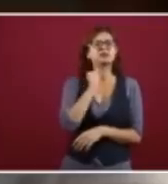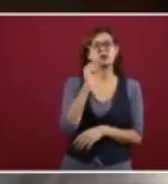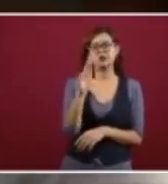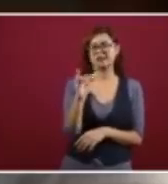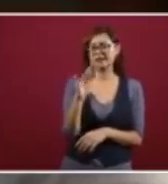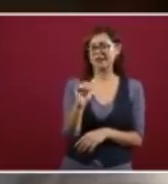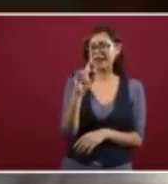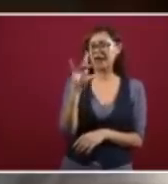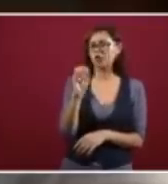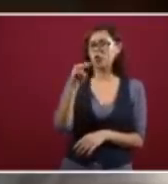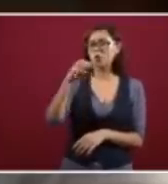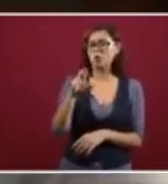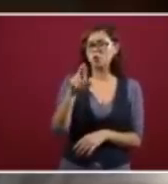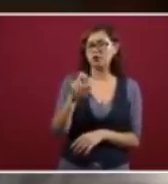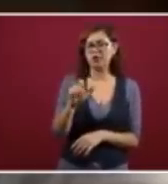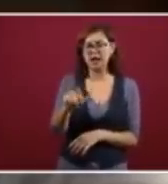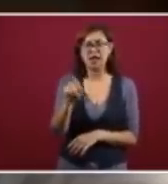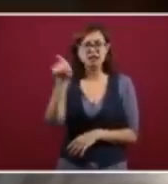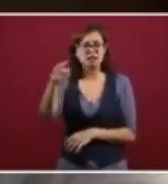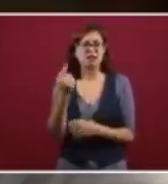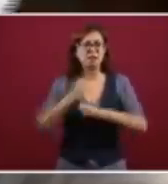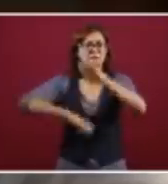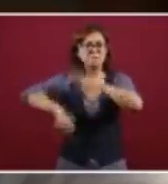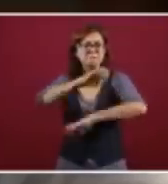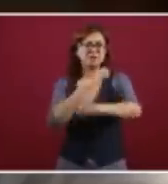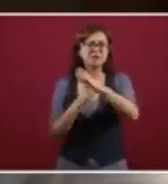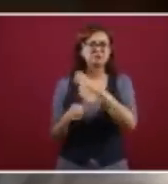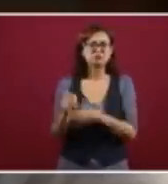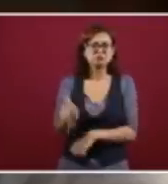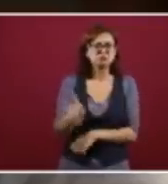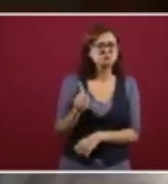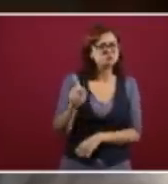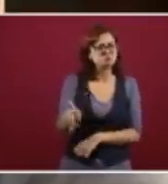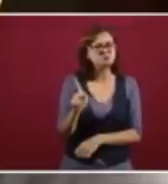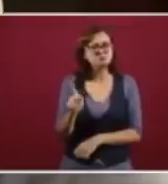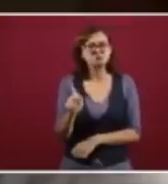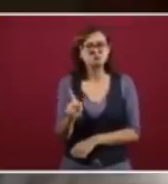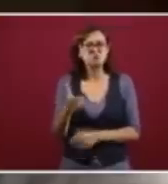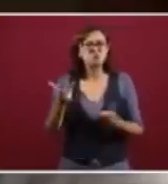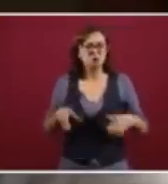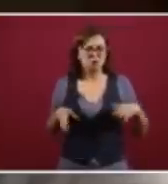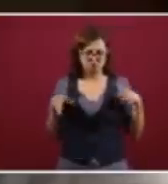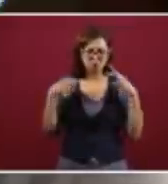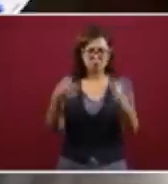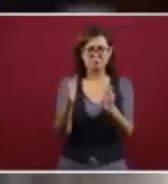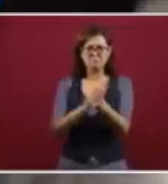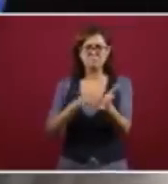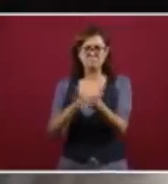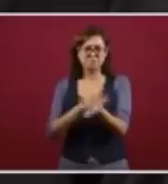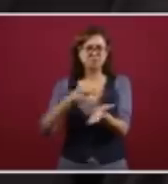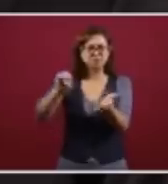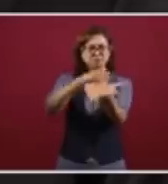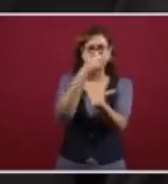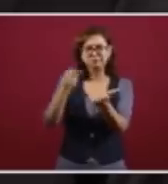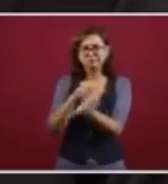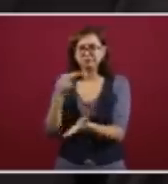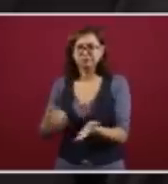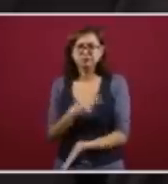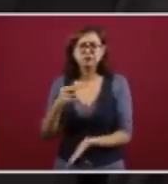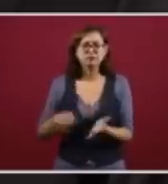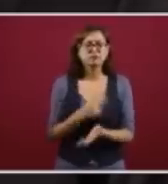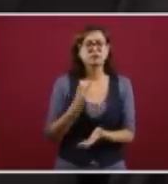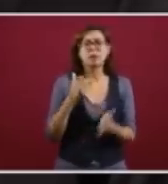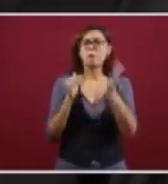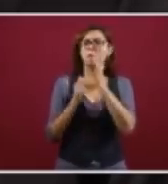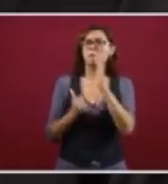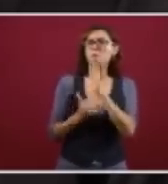muchas empresas que han nacido fantasmas, solamente nacen, hacen muchos obra, cobran muchos